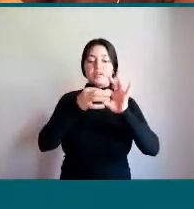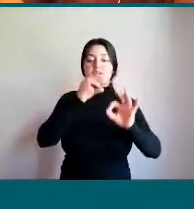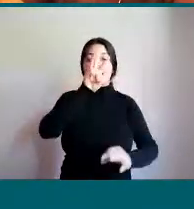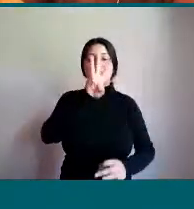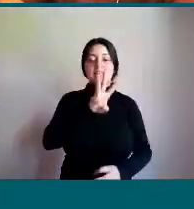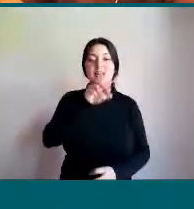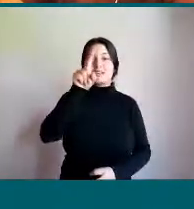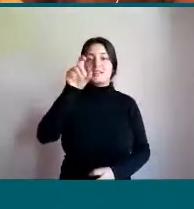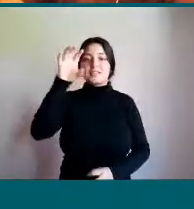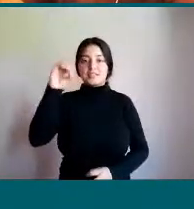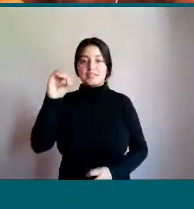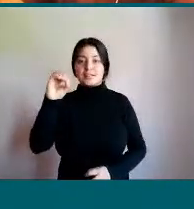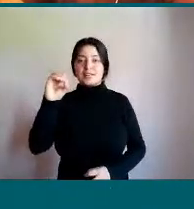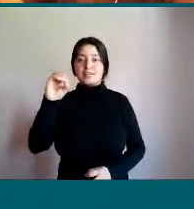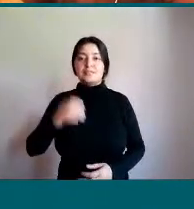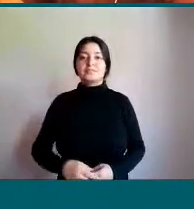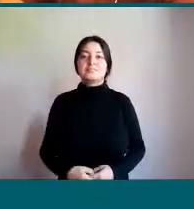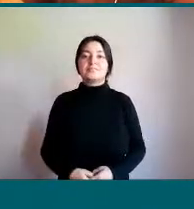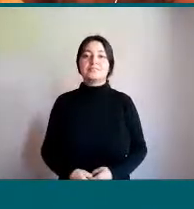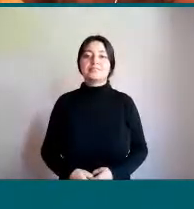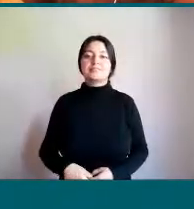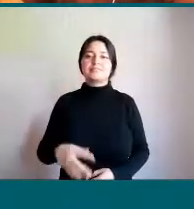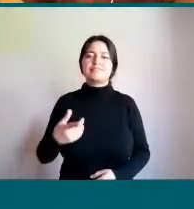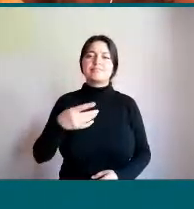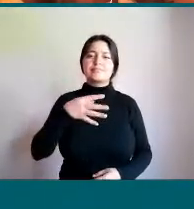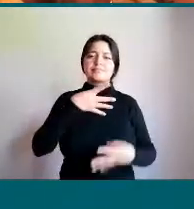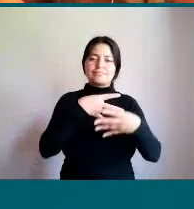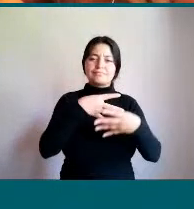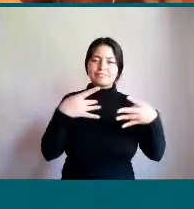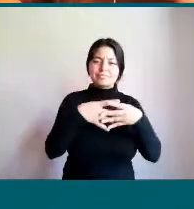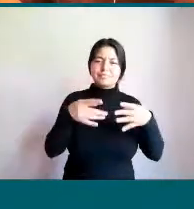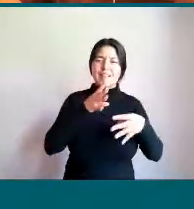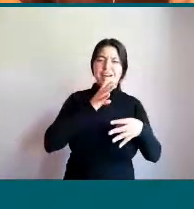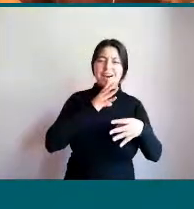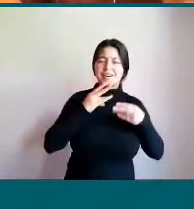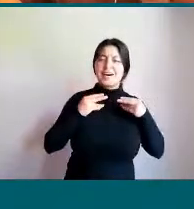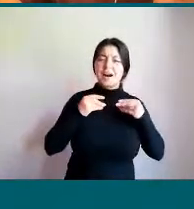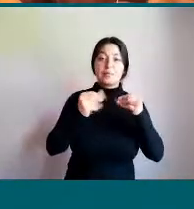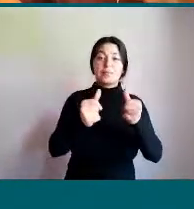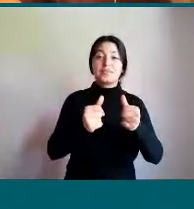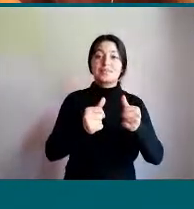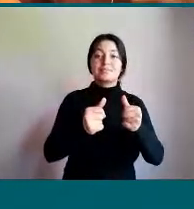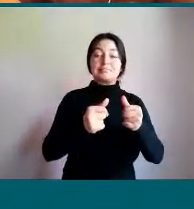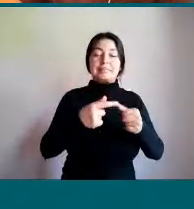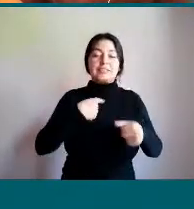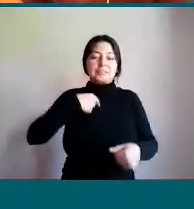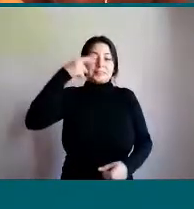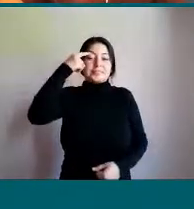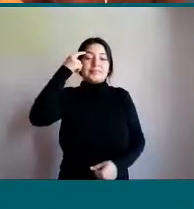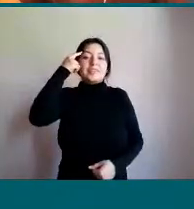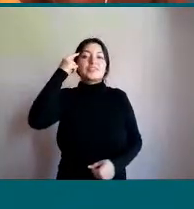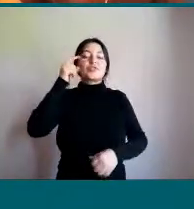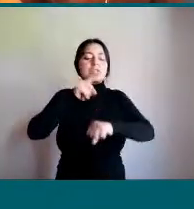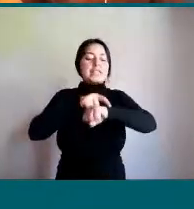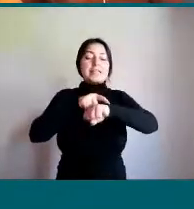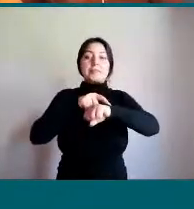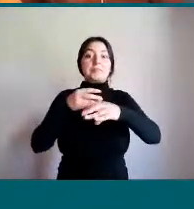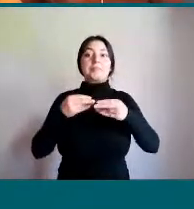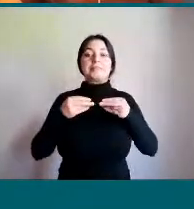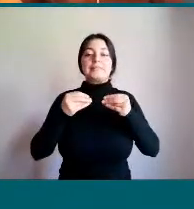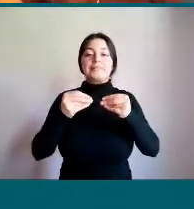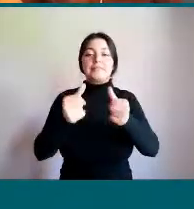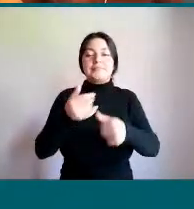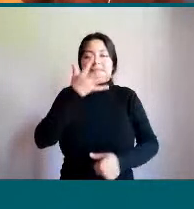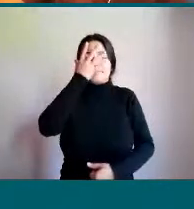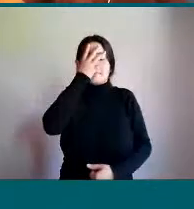Hablo muy rápido, perdona, Danilza, es que a veces tengo creo que el tiempo un poco ahí y igual he corrido. Así que mis